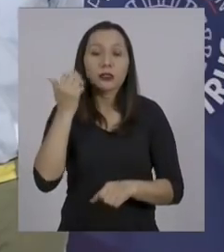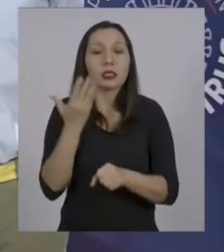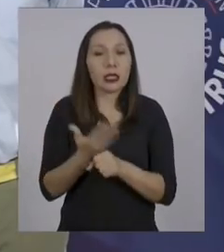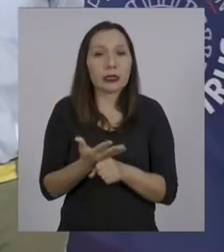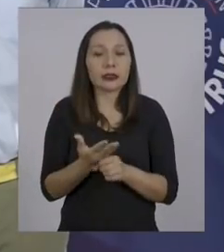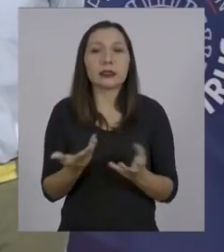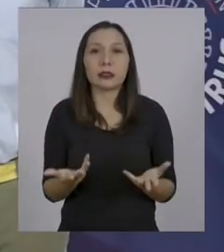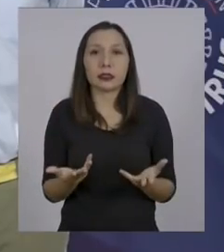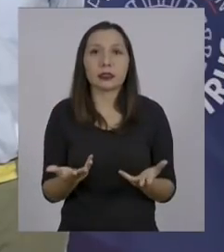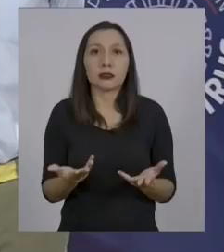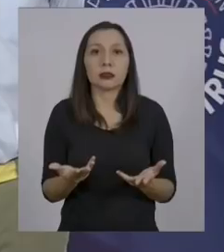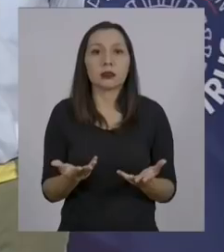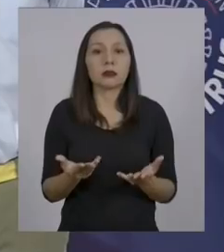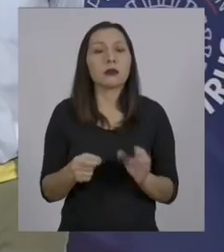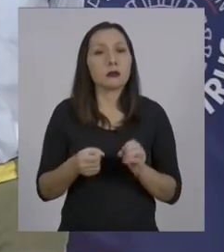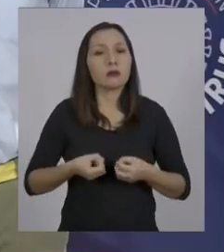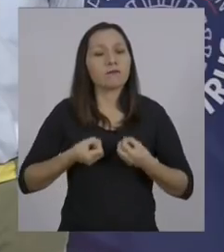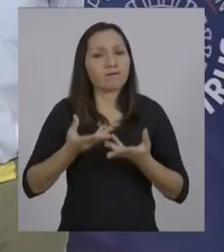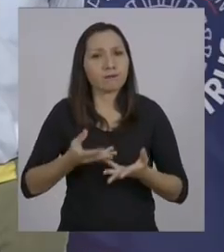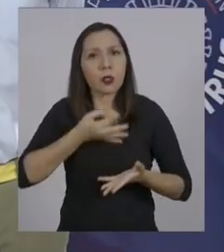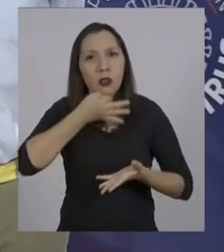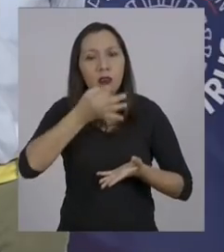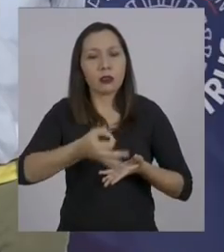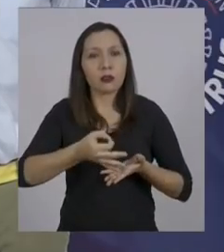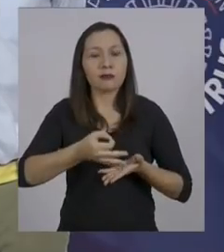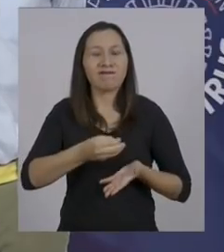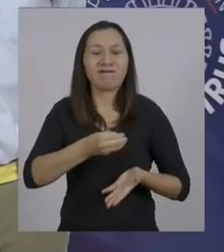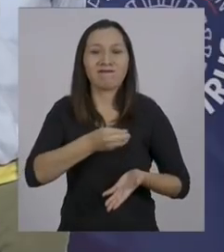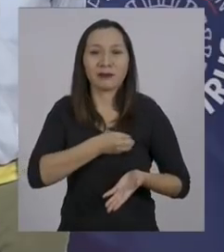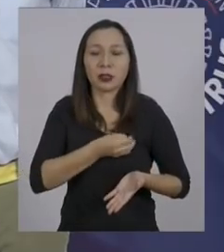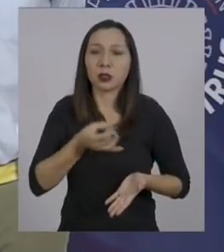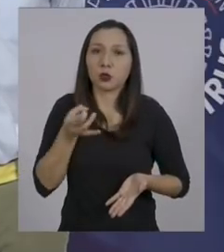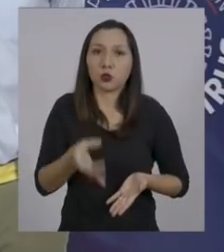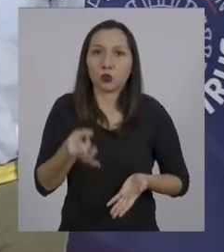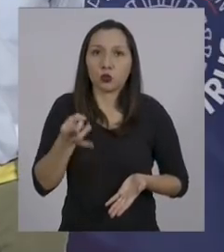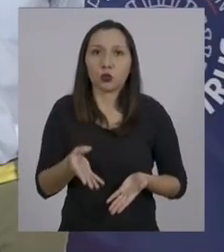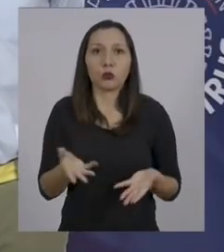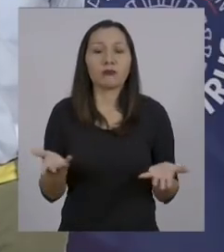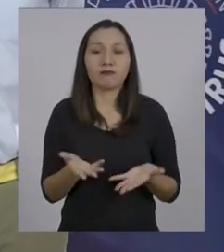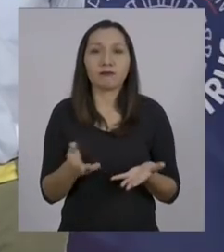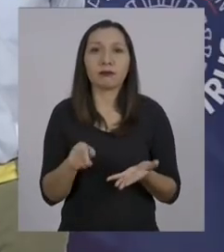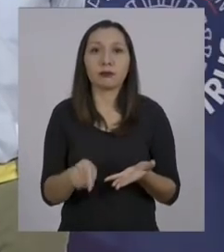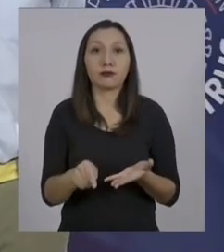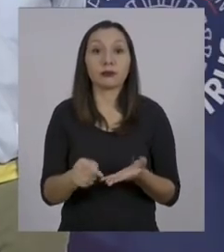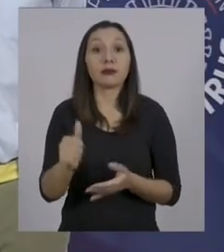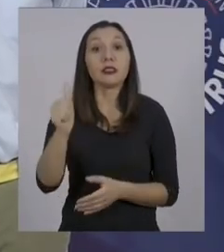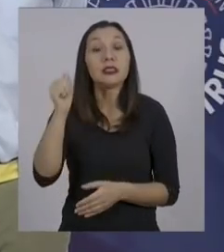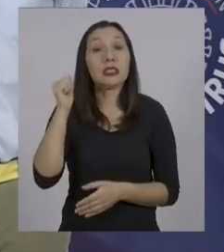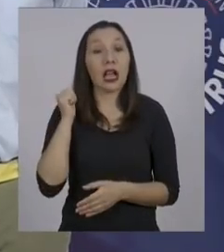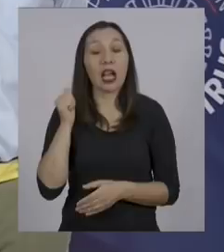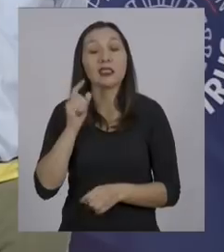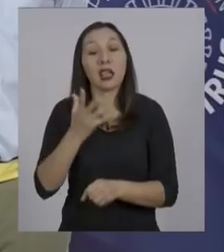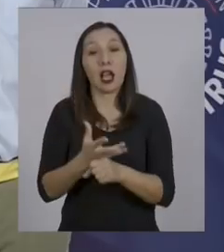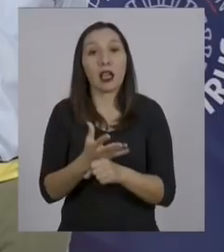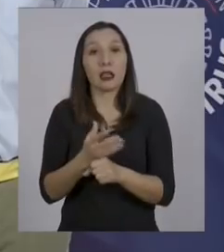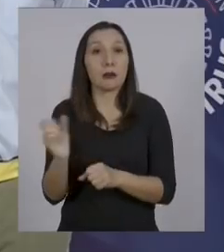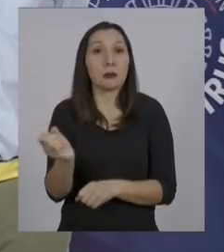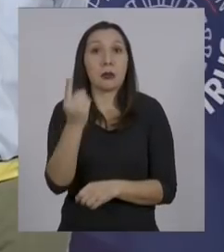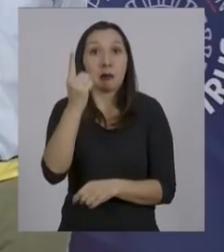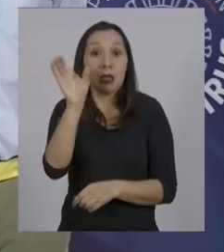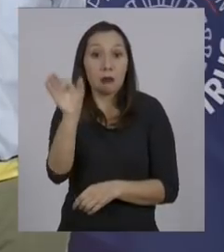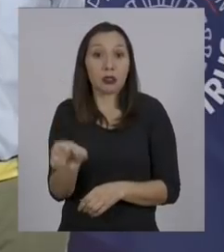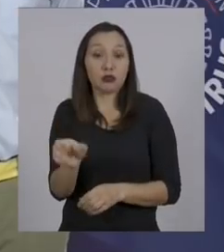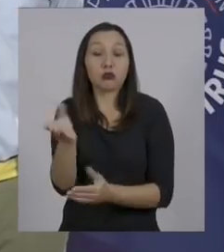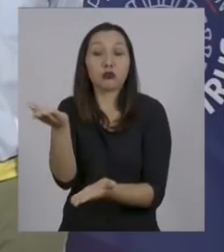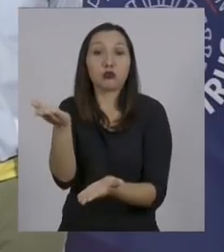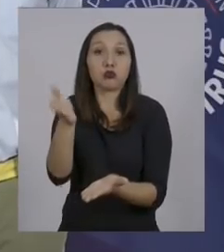que manifestar de nuevo con pena, con dolor, que en el día de ayer tuvimos el primer caso